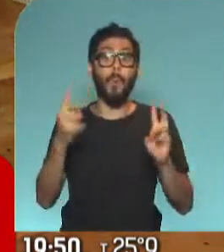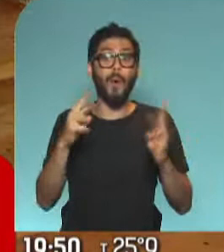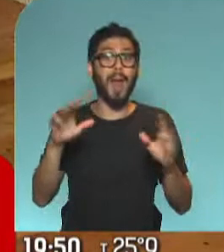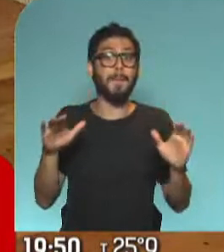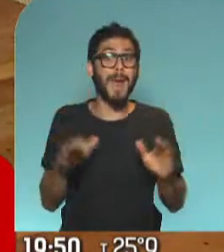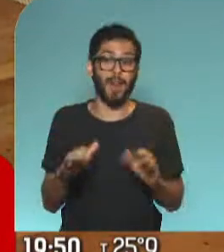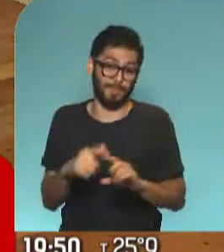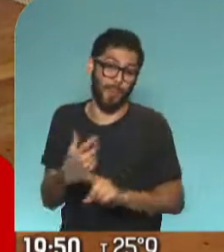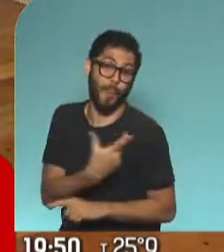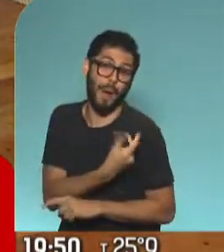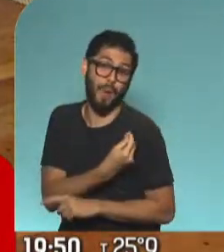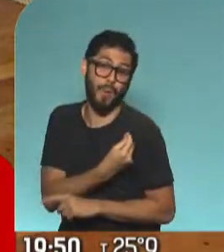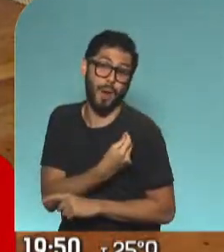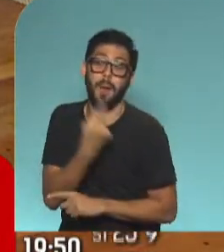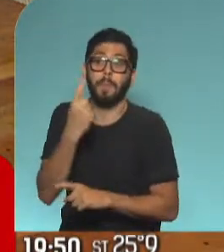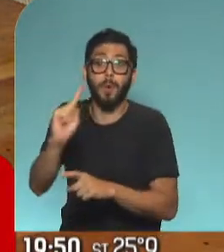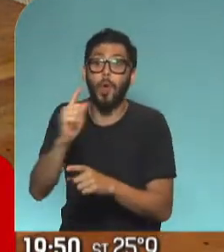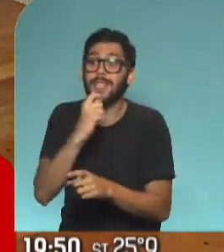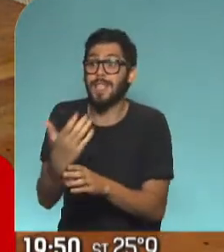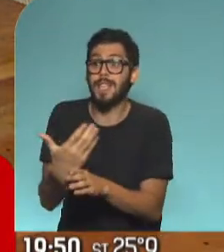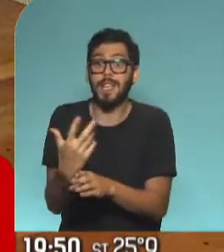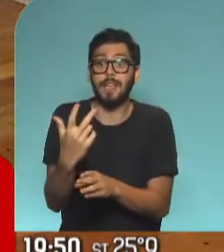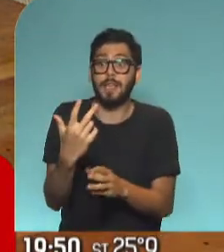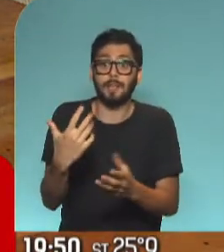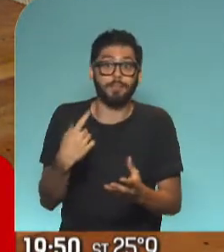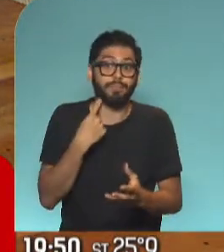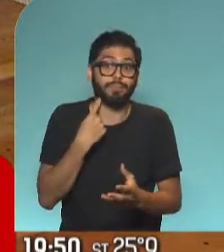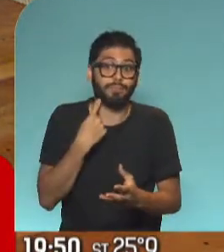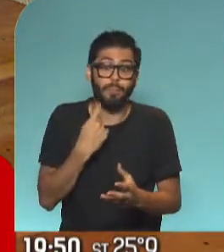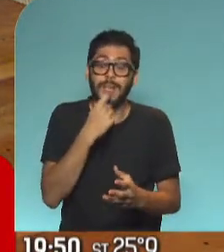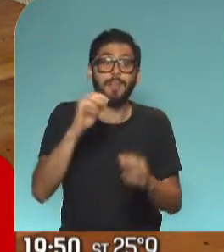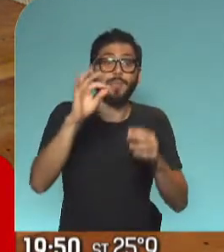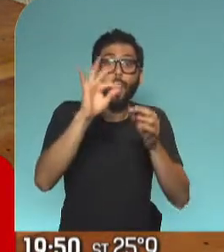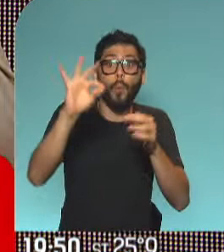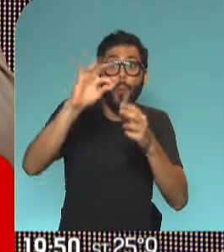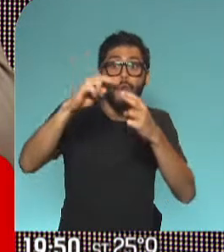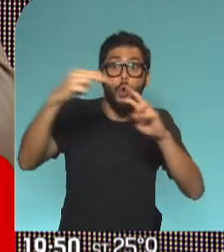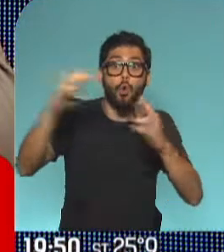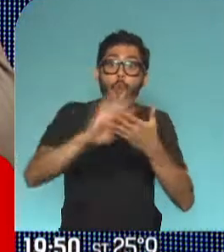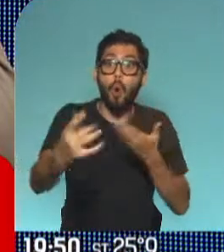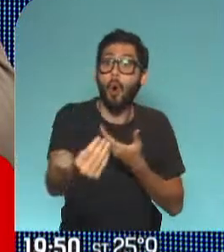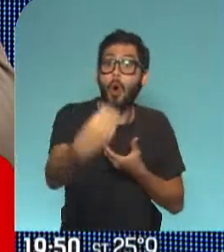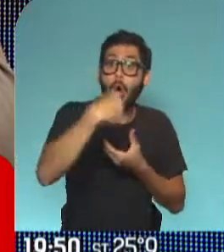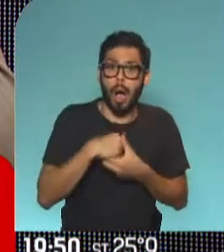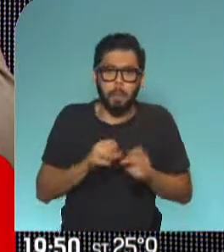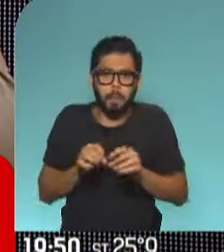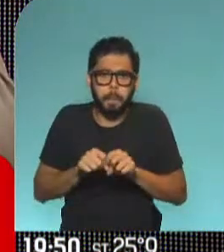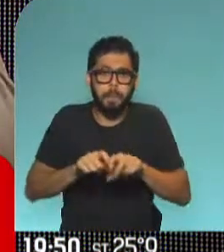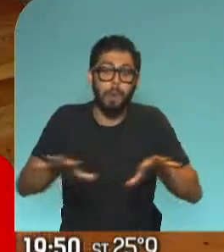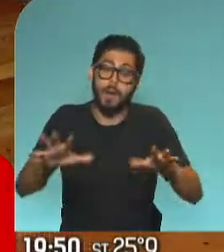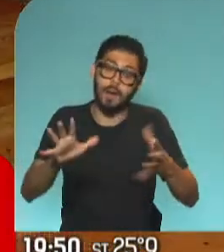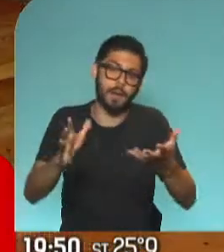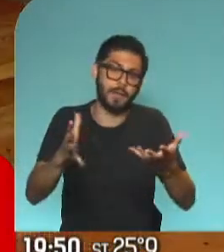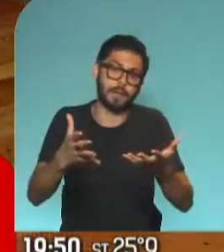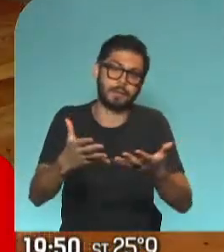que si nos agarra 2 meses antes. Si entra esta cepa, esto puede adelantarse 2 meses. Por eso la posición de la Provincia de Buenos Aires